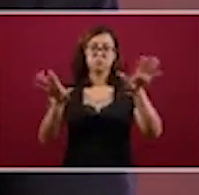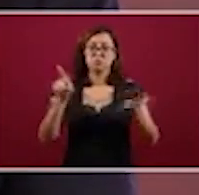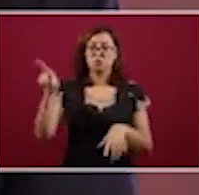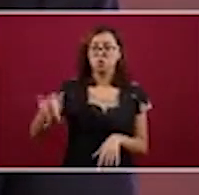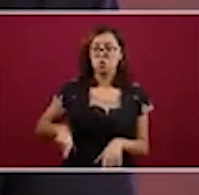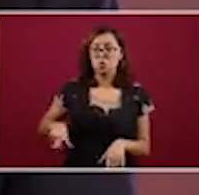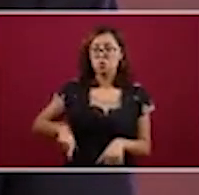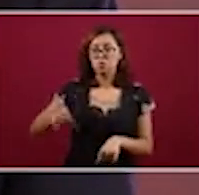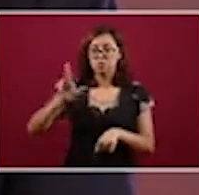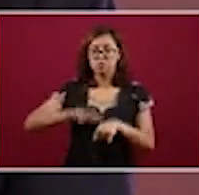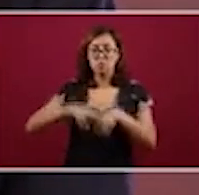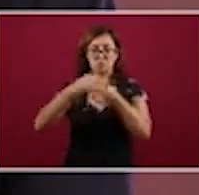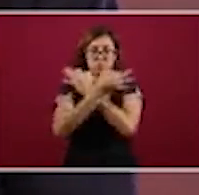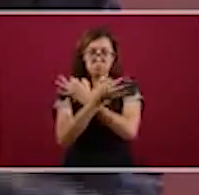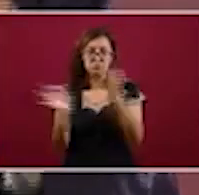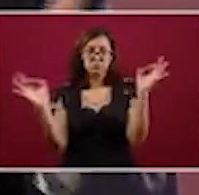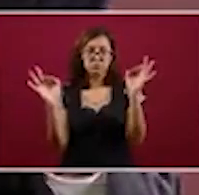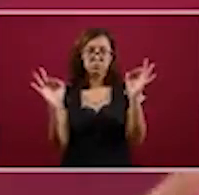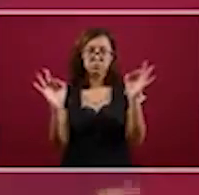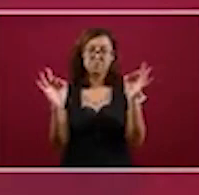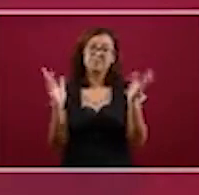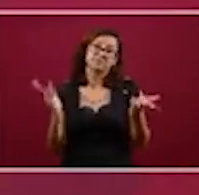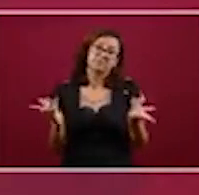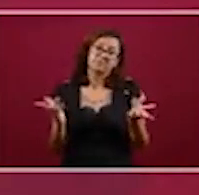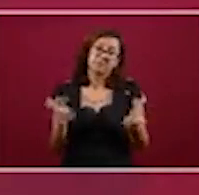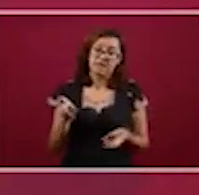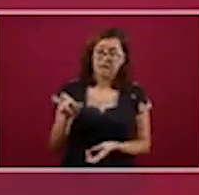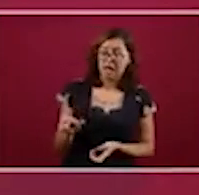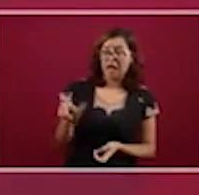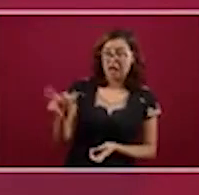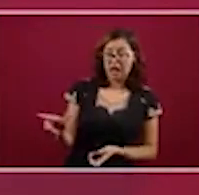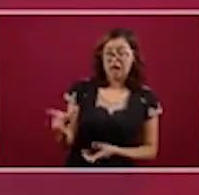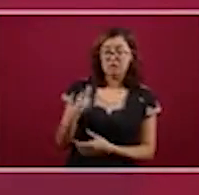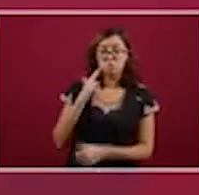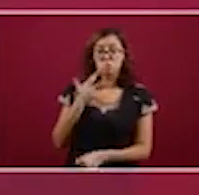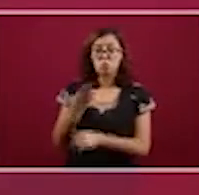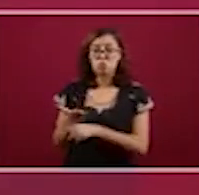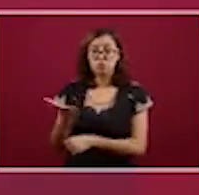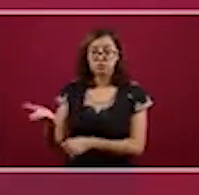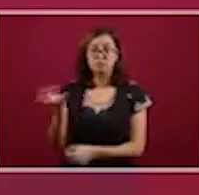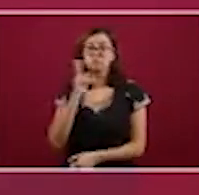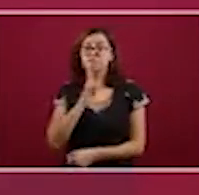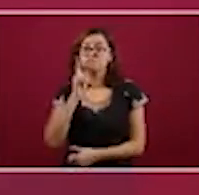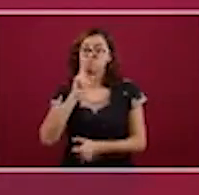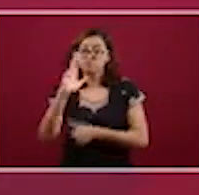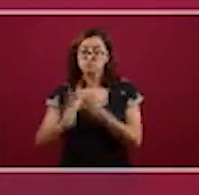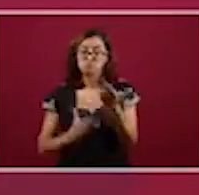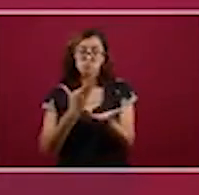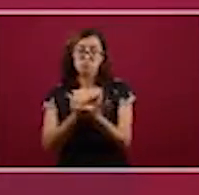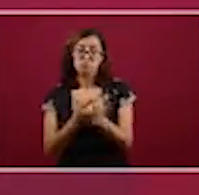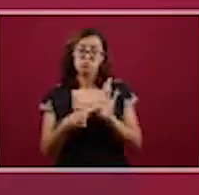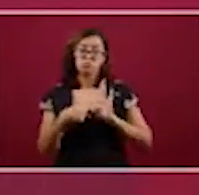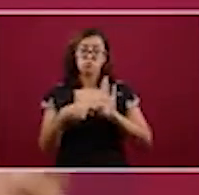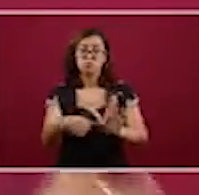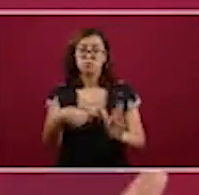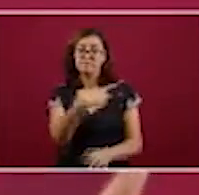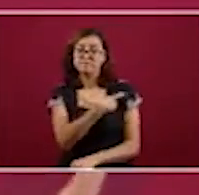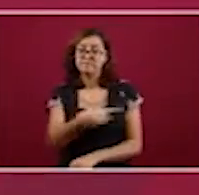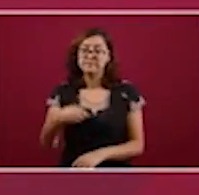del gobernador. Él tendría que presentar elementos